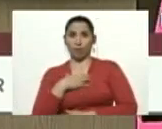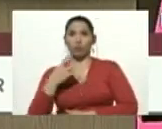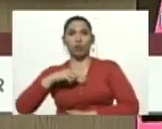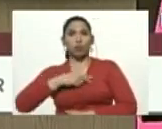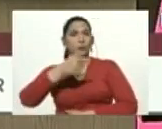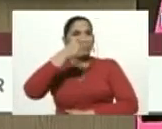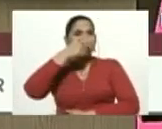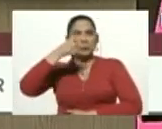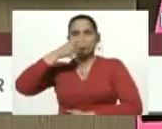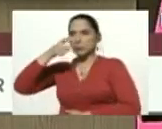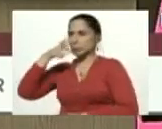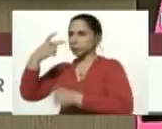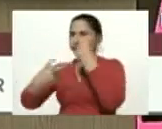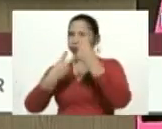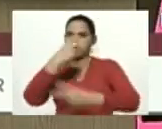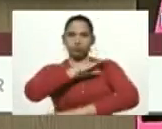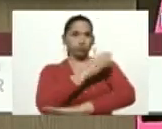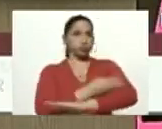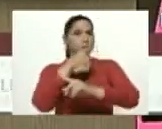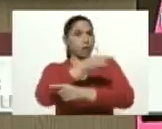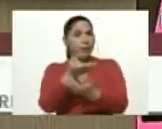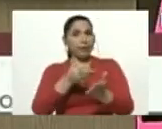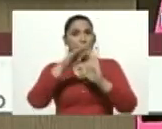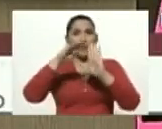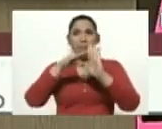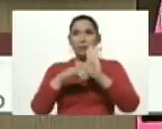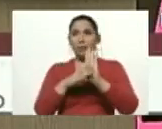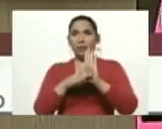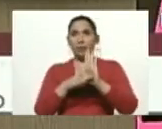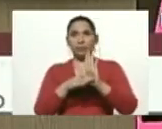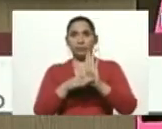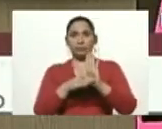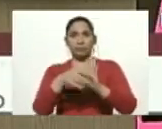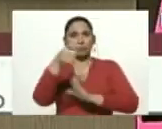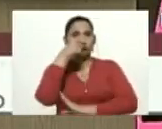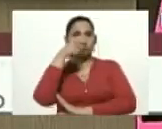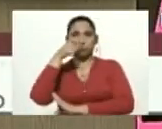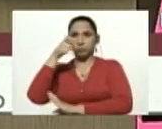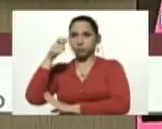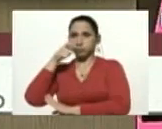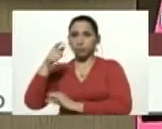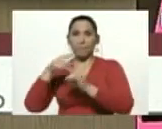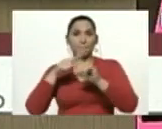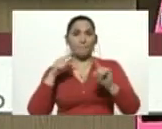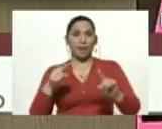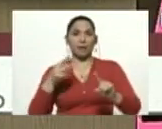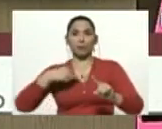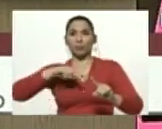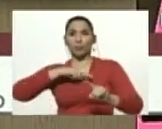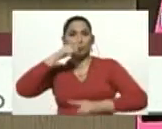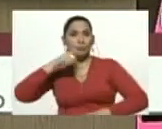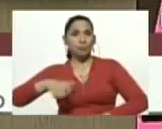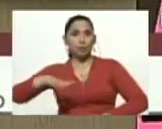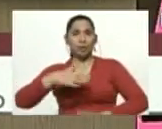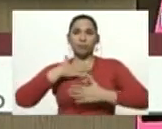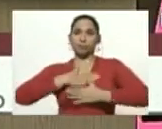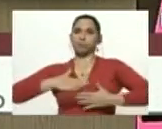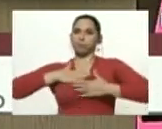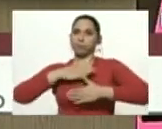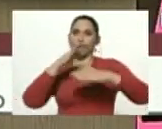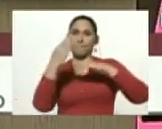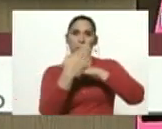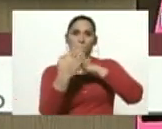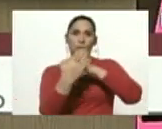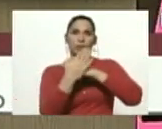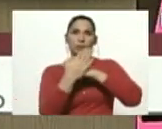muy vigilantes y vamos a reforzar esta medida de supervisión para que nuestro pueblo disfrute de la